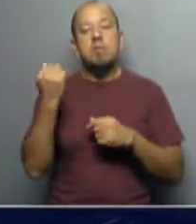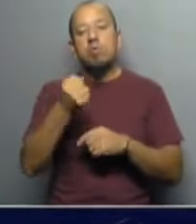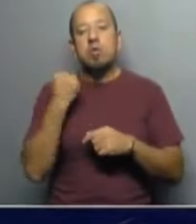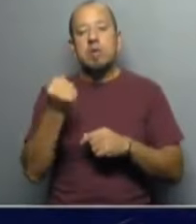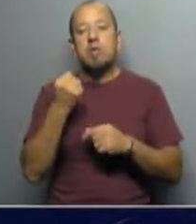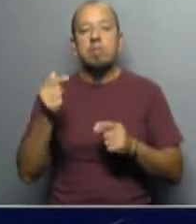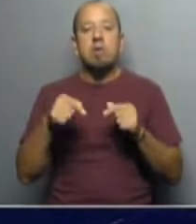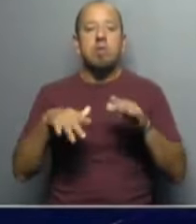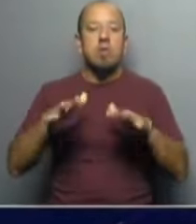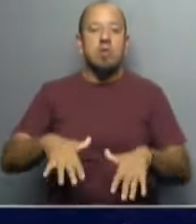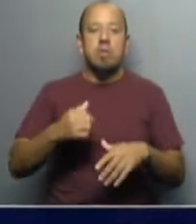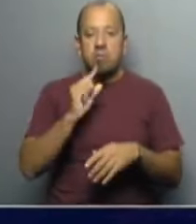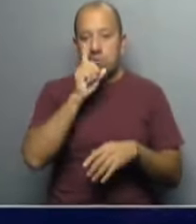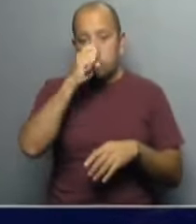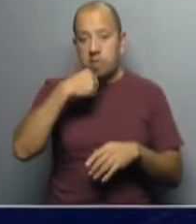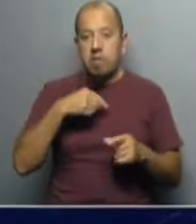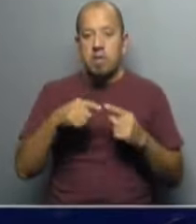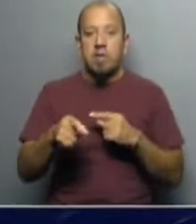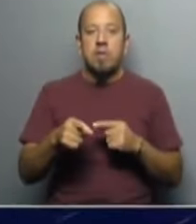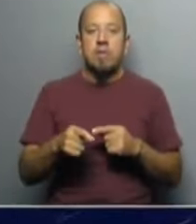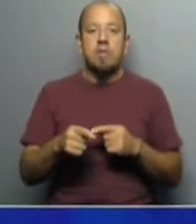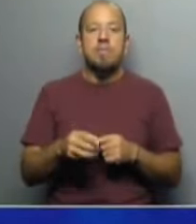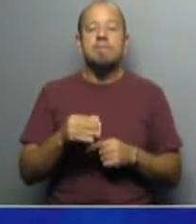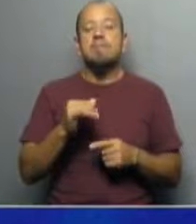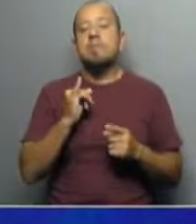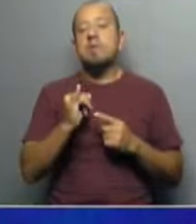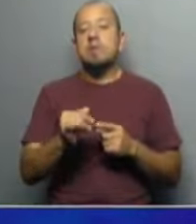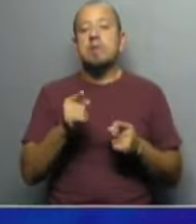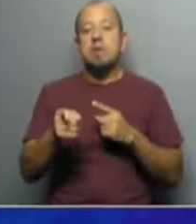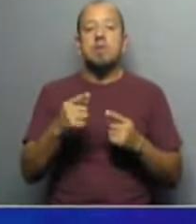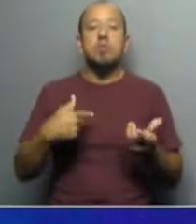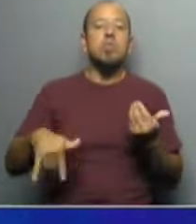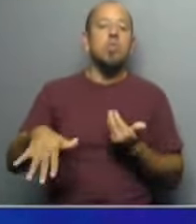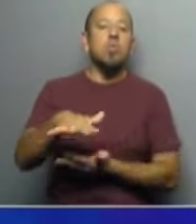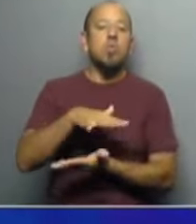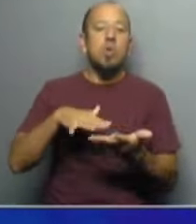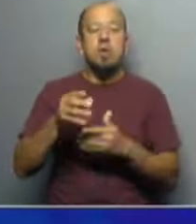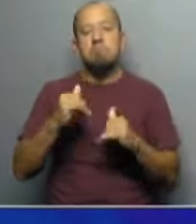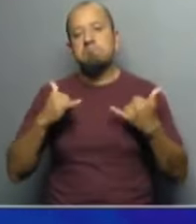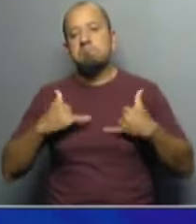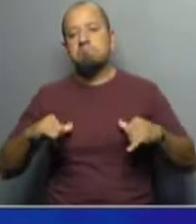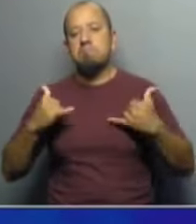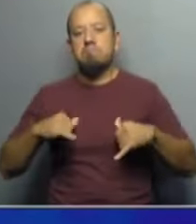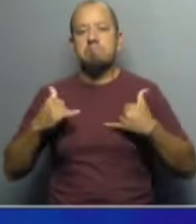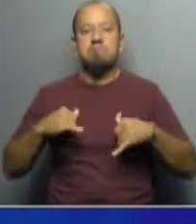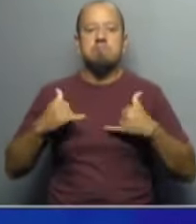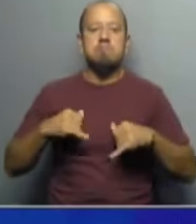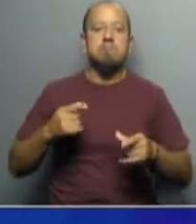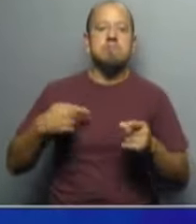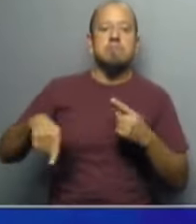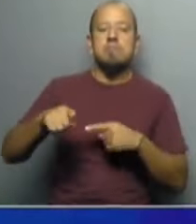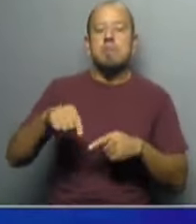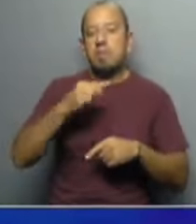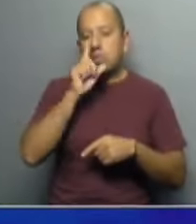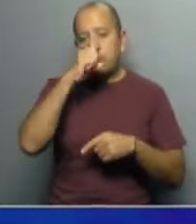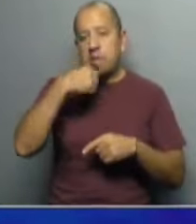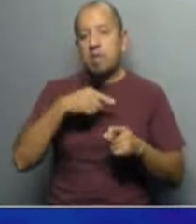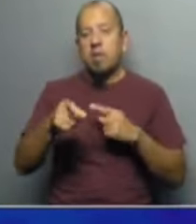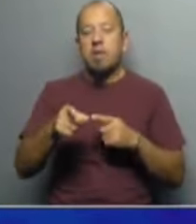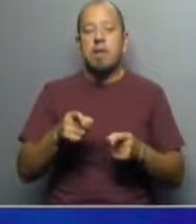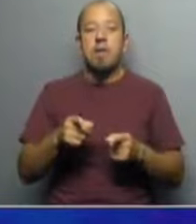los que nos quedamos en Montevideo, ¿verdad? Totalmente, es uno de los paseos más lindos y más recomendables de acá de